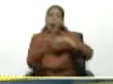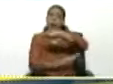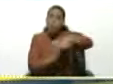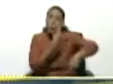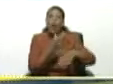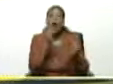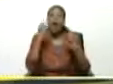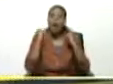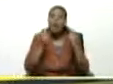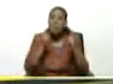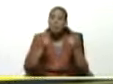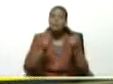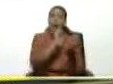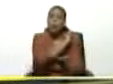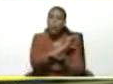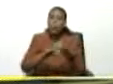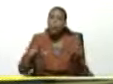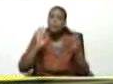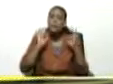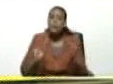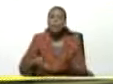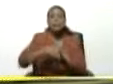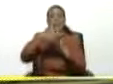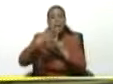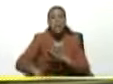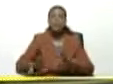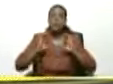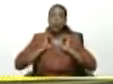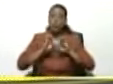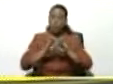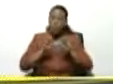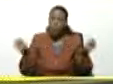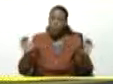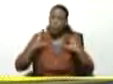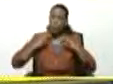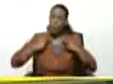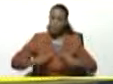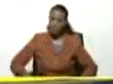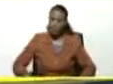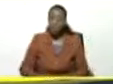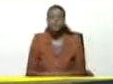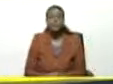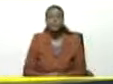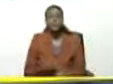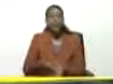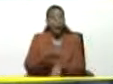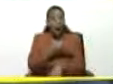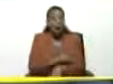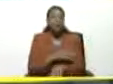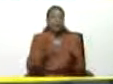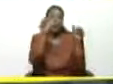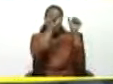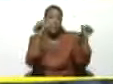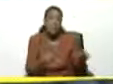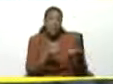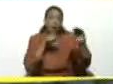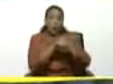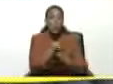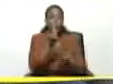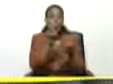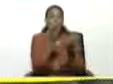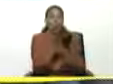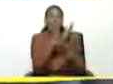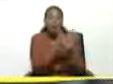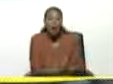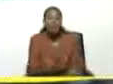garantizar la educación humana como un derecho humano fundamental usted lo decía presidente estamos en pleno Sistema Nacional de ingreso Y